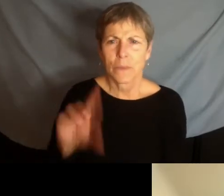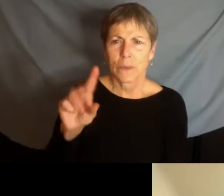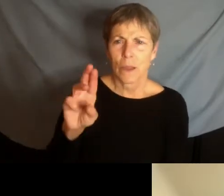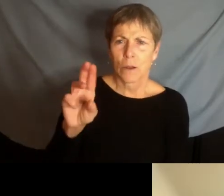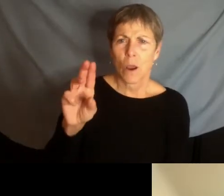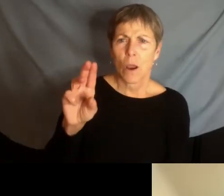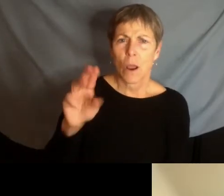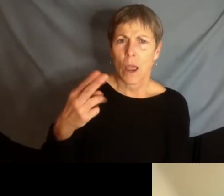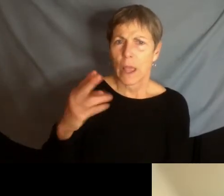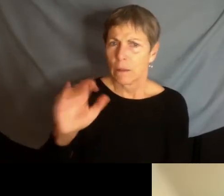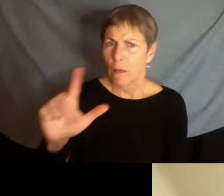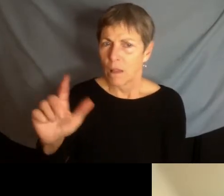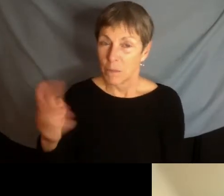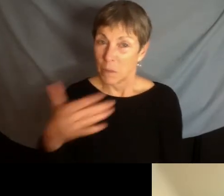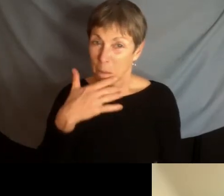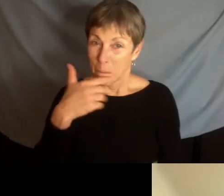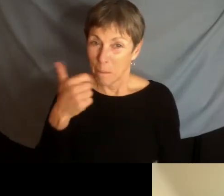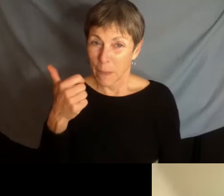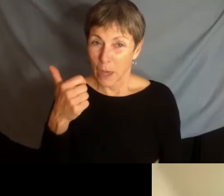una pregunta, Fabio.